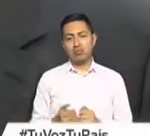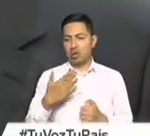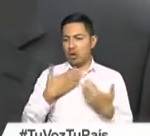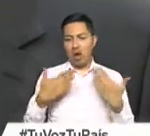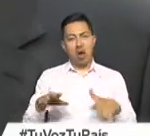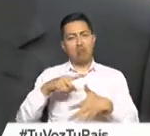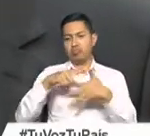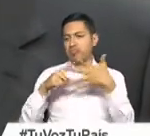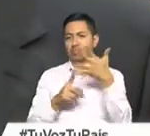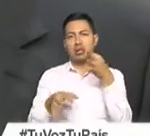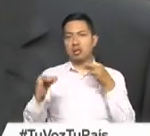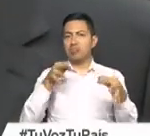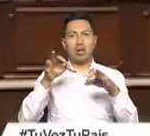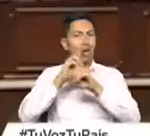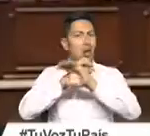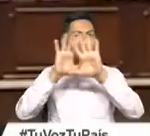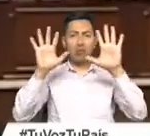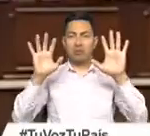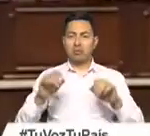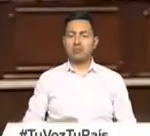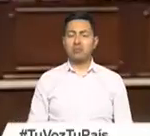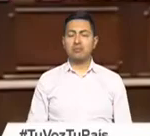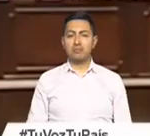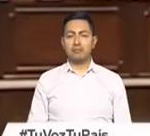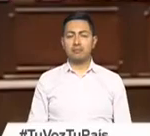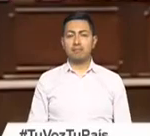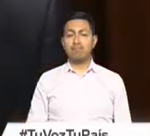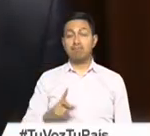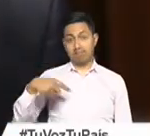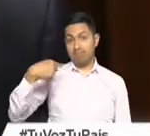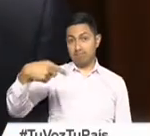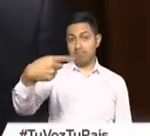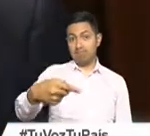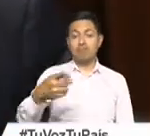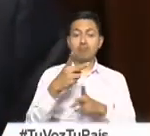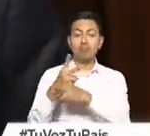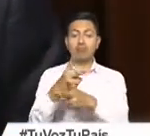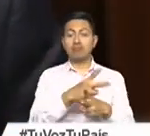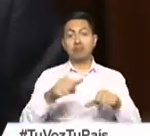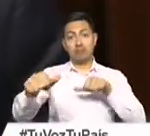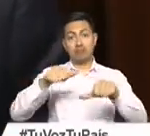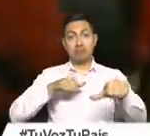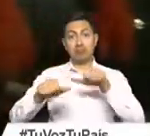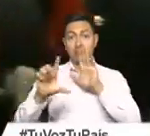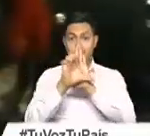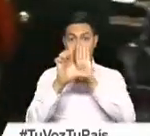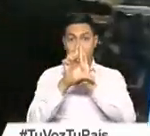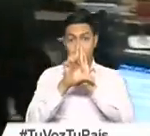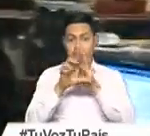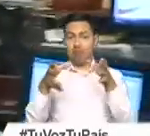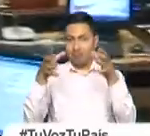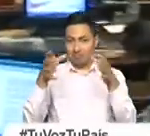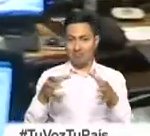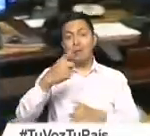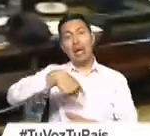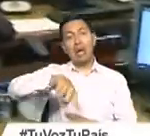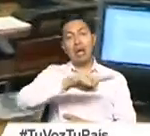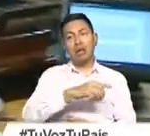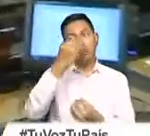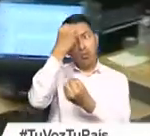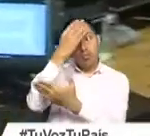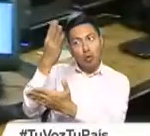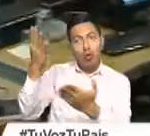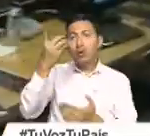enumerar con absoluta claridad. En los próximos días, el Consejo de Administración Legislativa deberá pronunciarse sobre